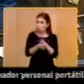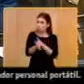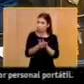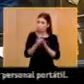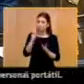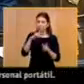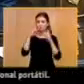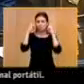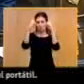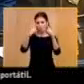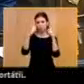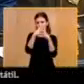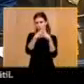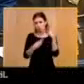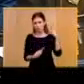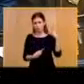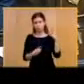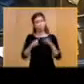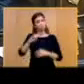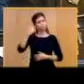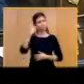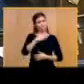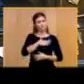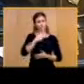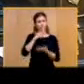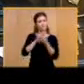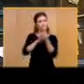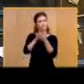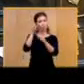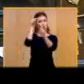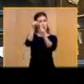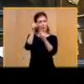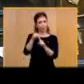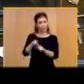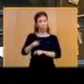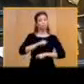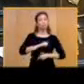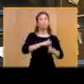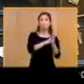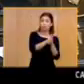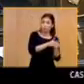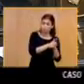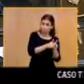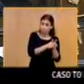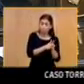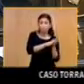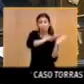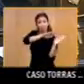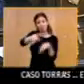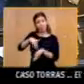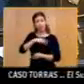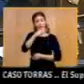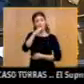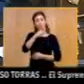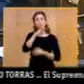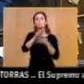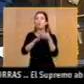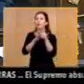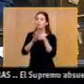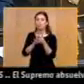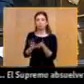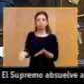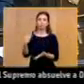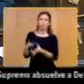esfuerzo. Lo haré primero señalando objetivos que provoquen la motivación y acabaré haciendo una apelación a la unión y a